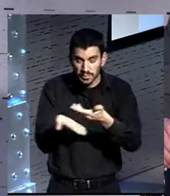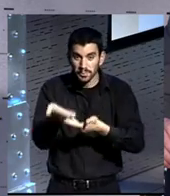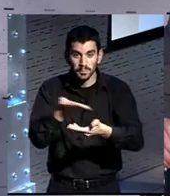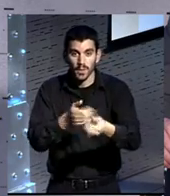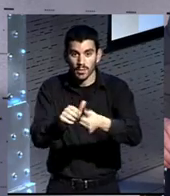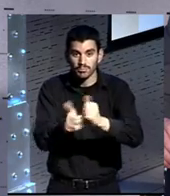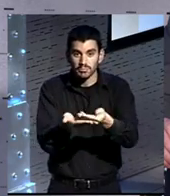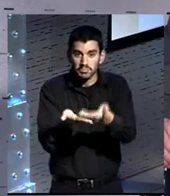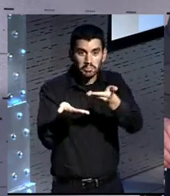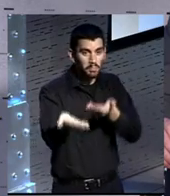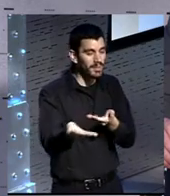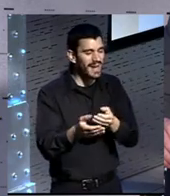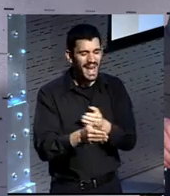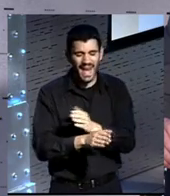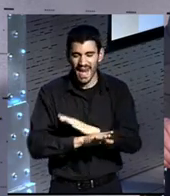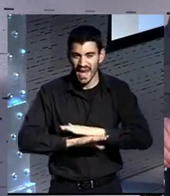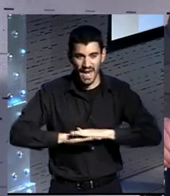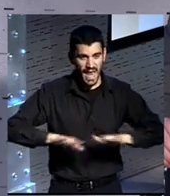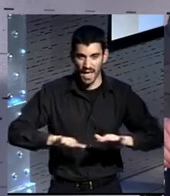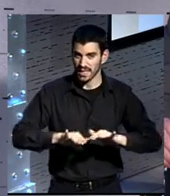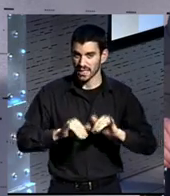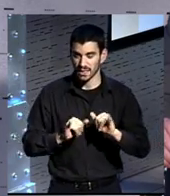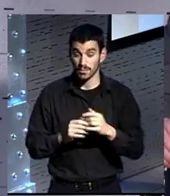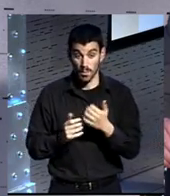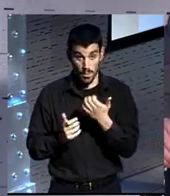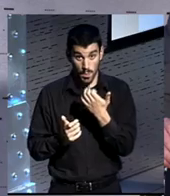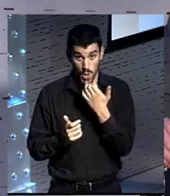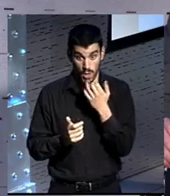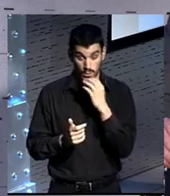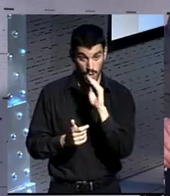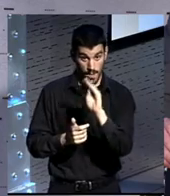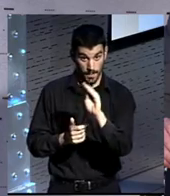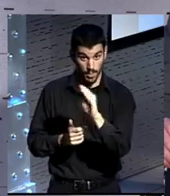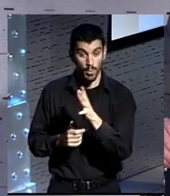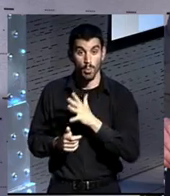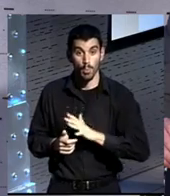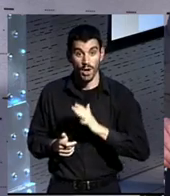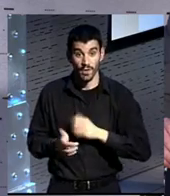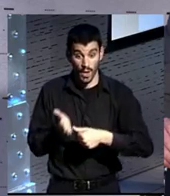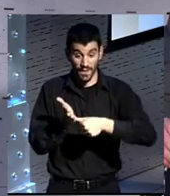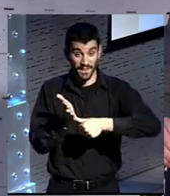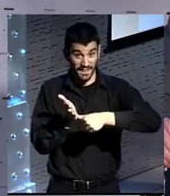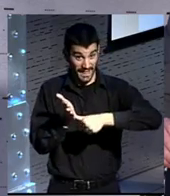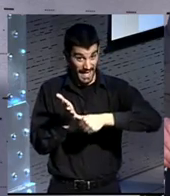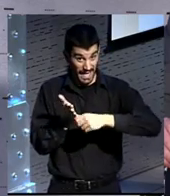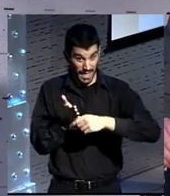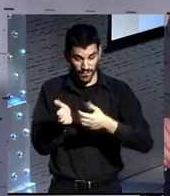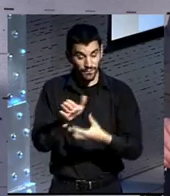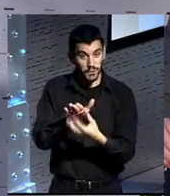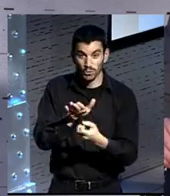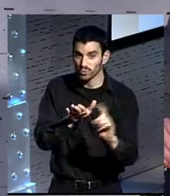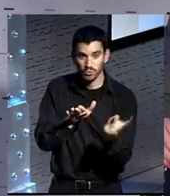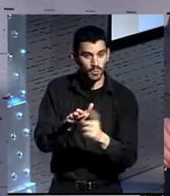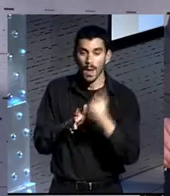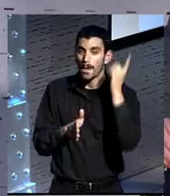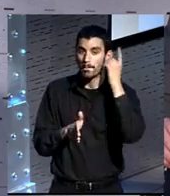la entidad financiera. Incluso hacemos cosas como pedirle al cliente que fotografíe el DNI con el teléfono móvil y lo cargue